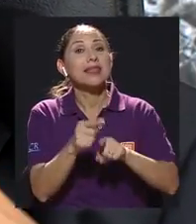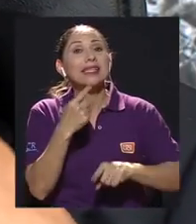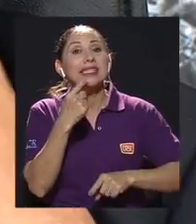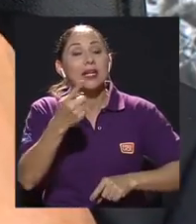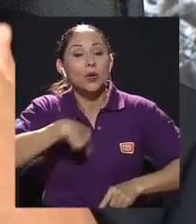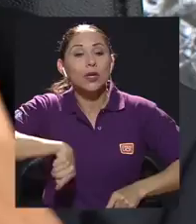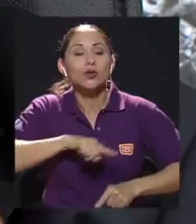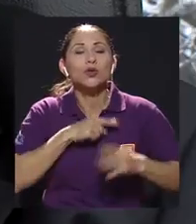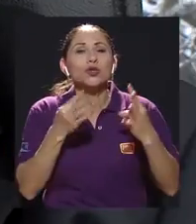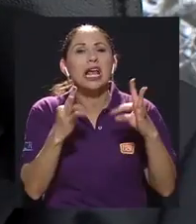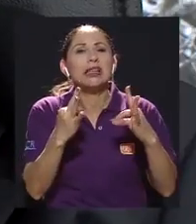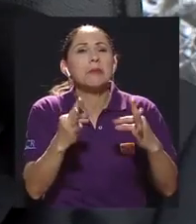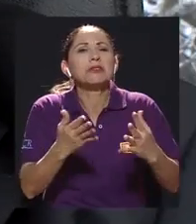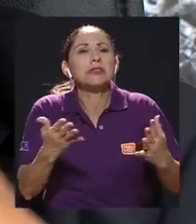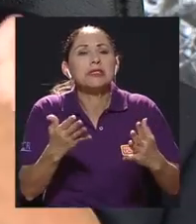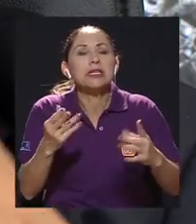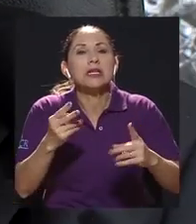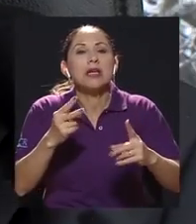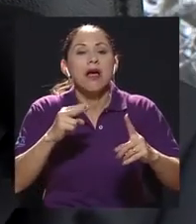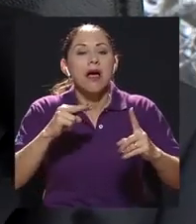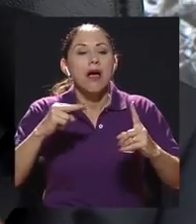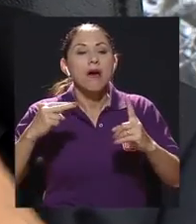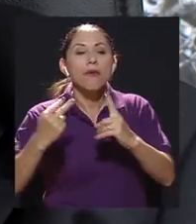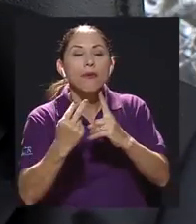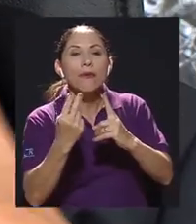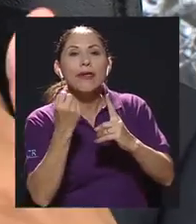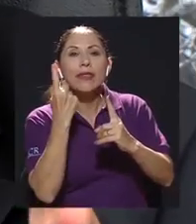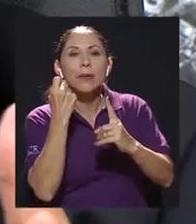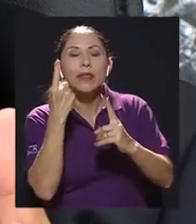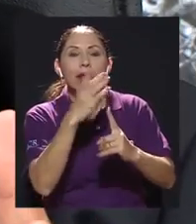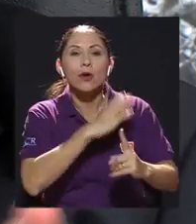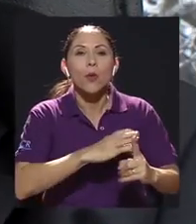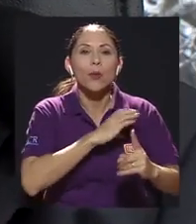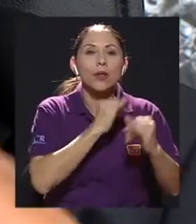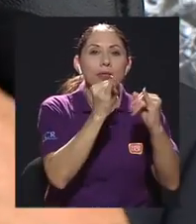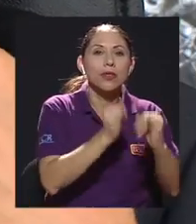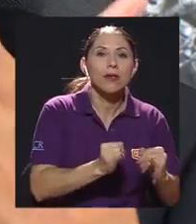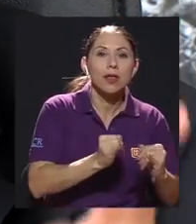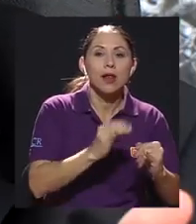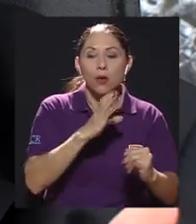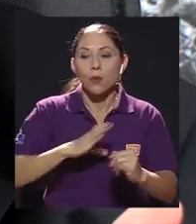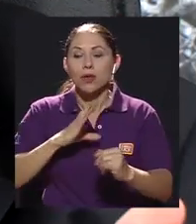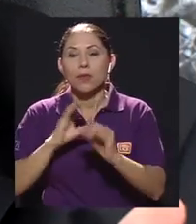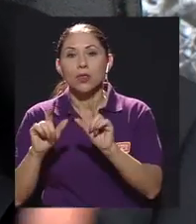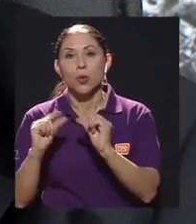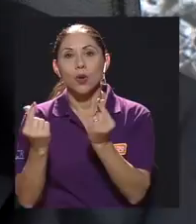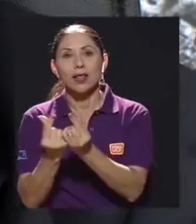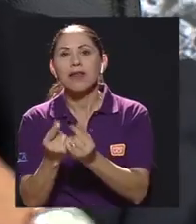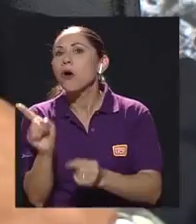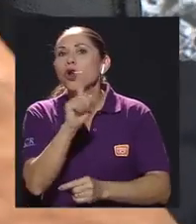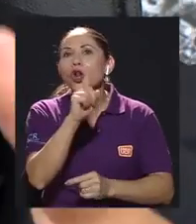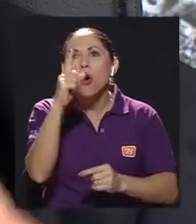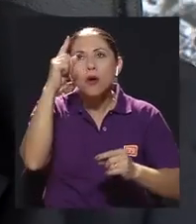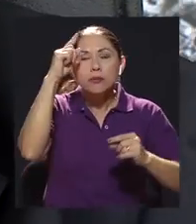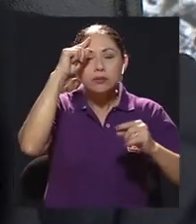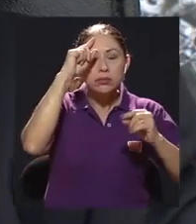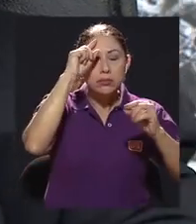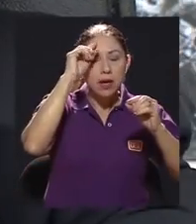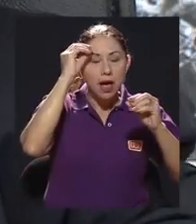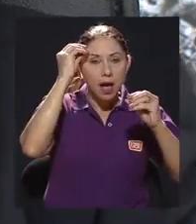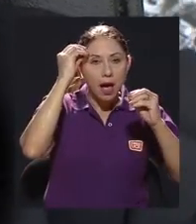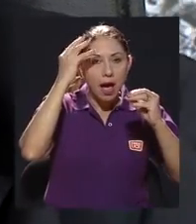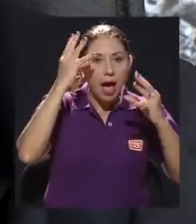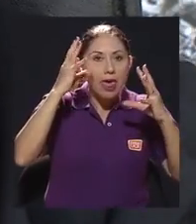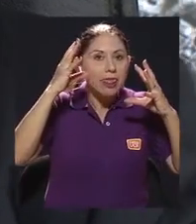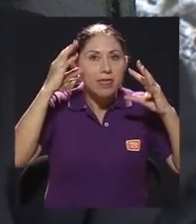es de interpretar el comportamiento colectivo e individual, no de adivinar. Para eso están, ¿verdad?, los que